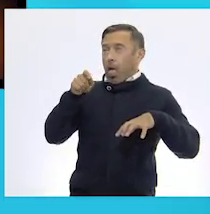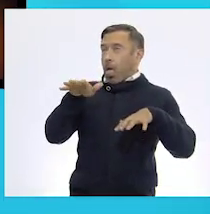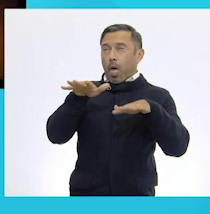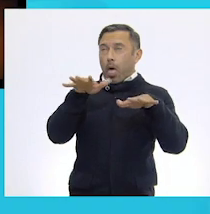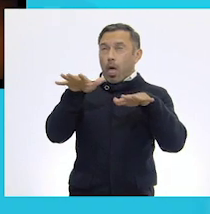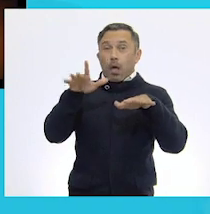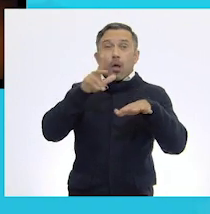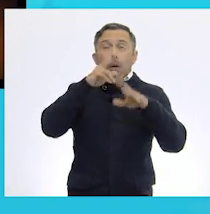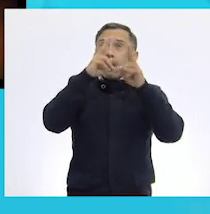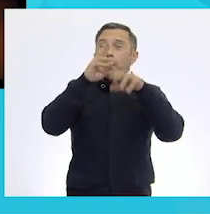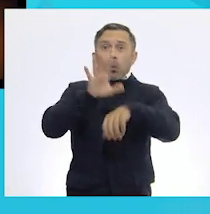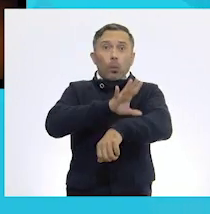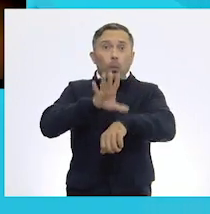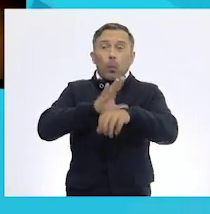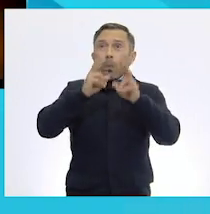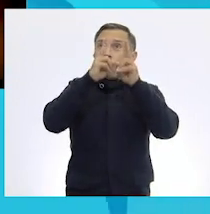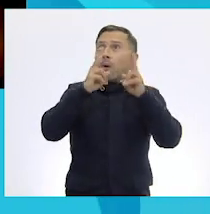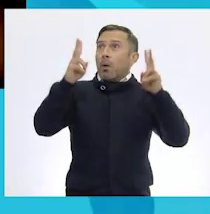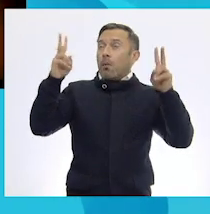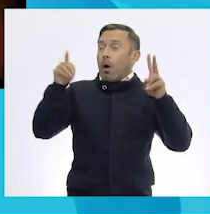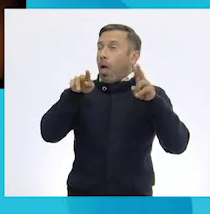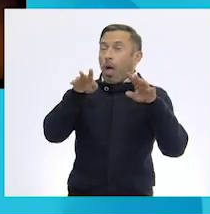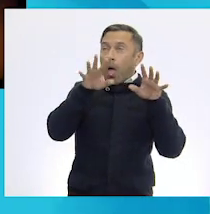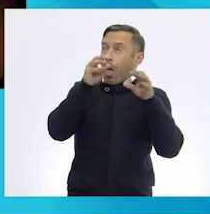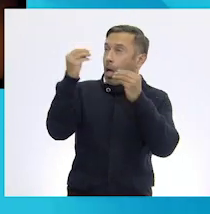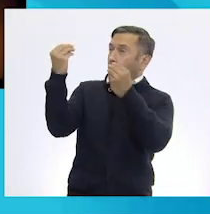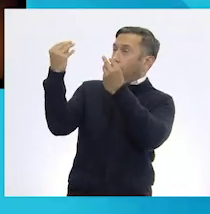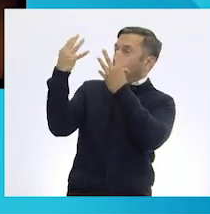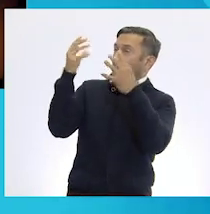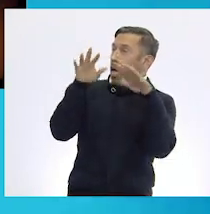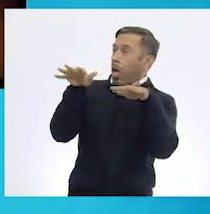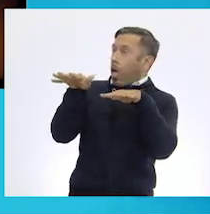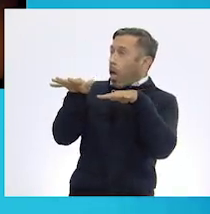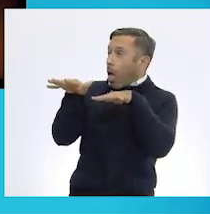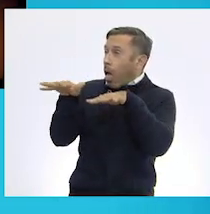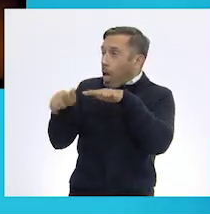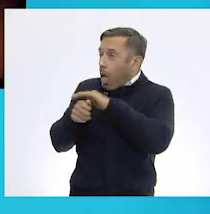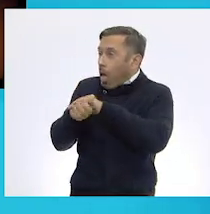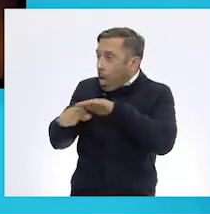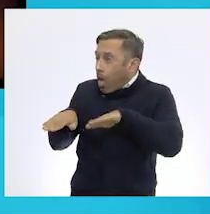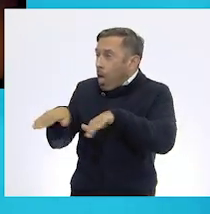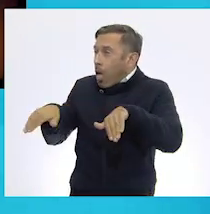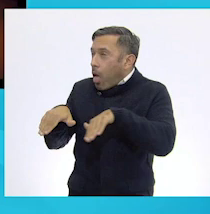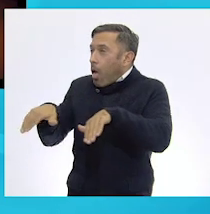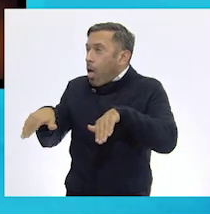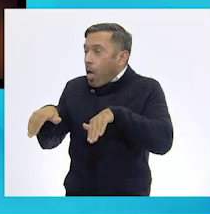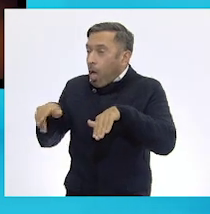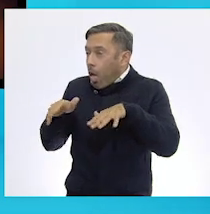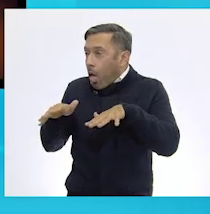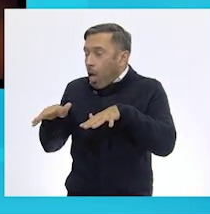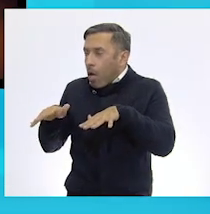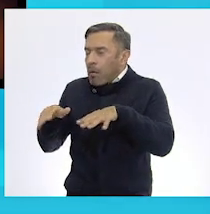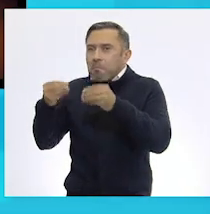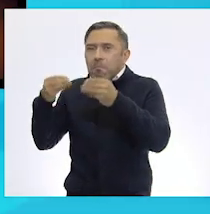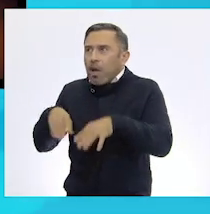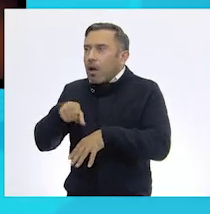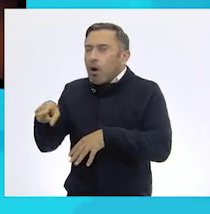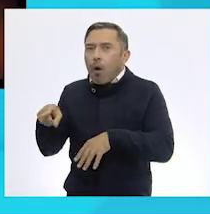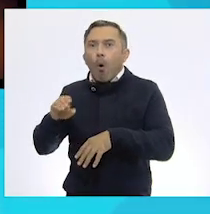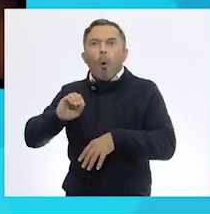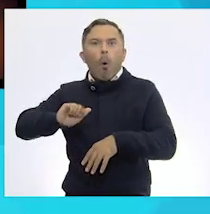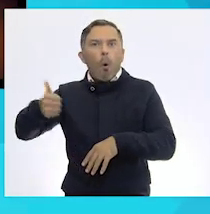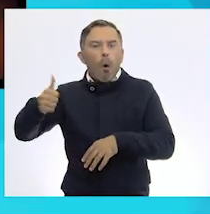luces eléctricas en lugar de la luz natural de la luna. Y entonces acaban perdidas o siendo cazadas por